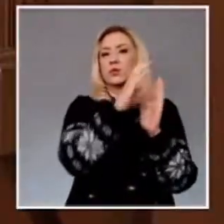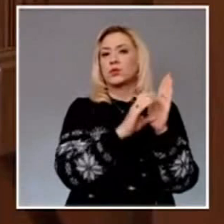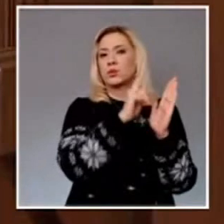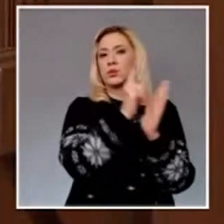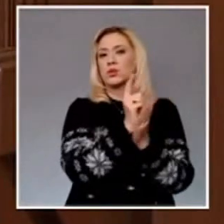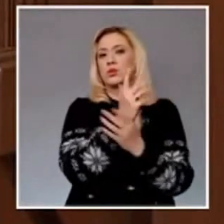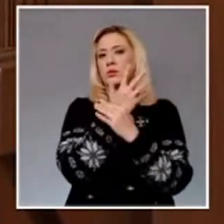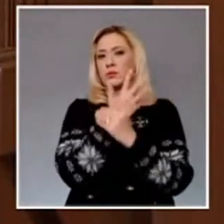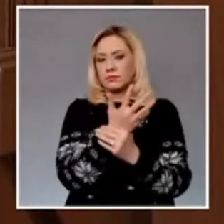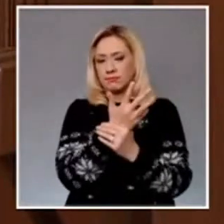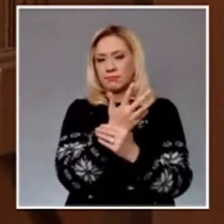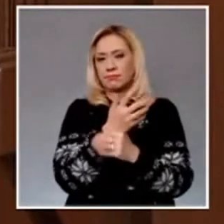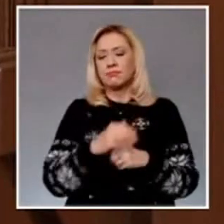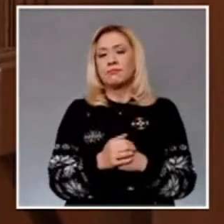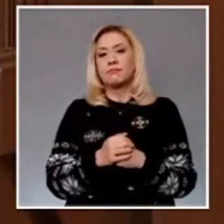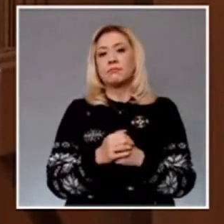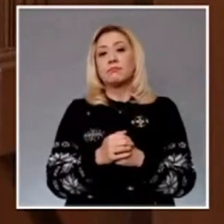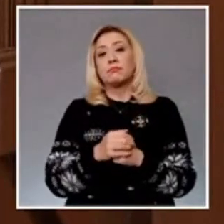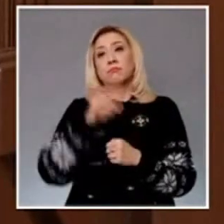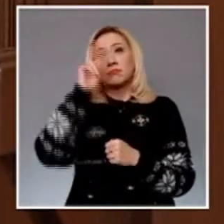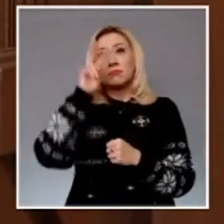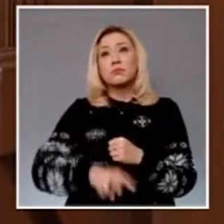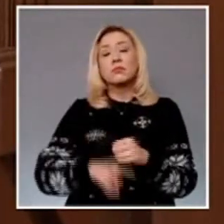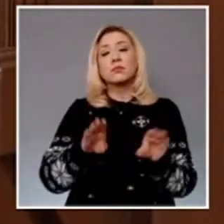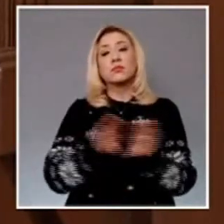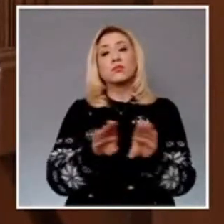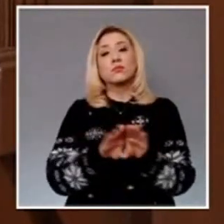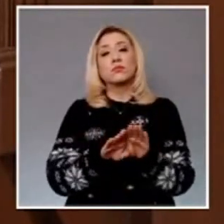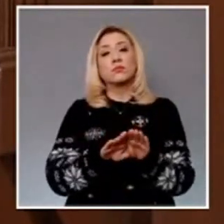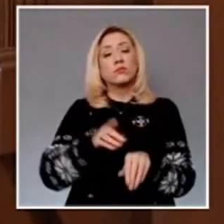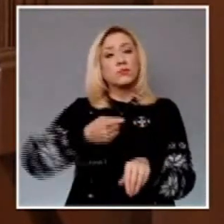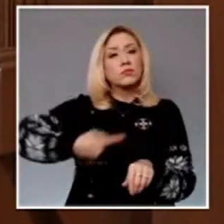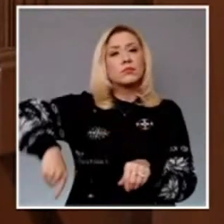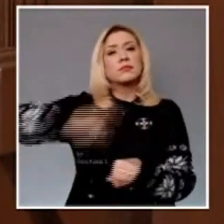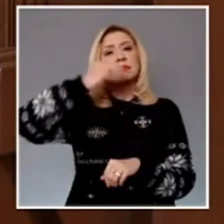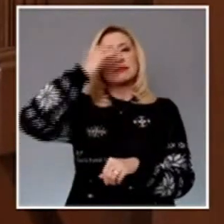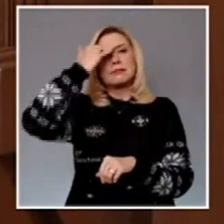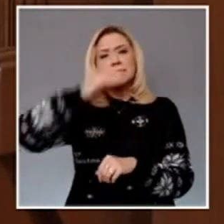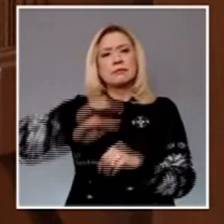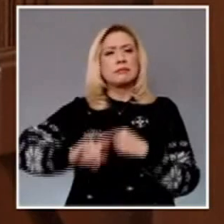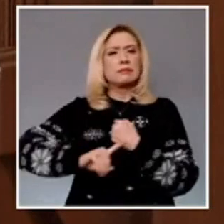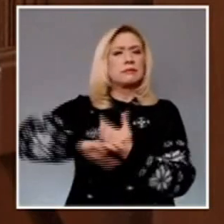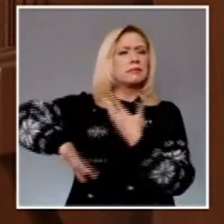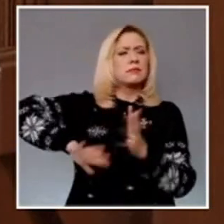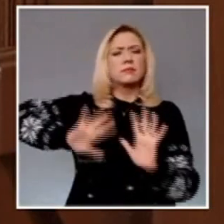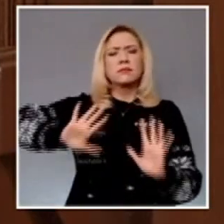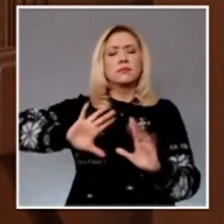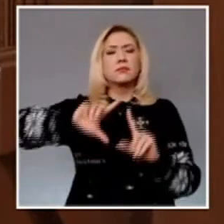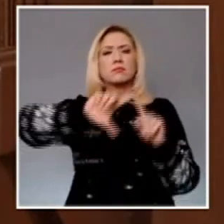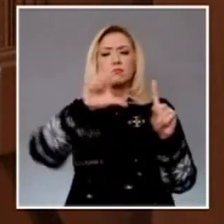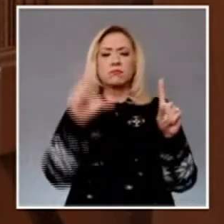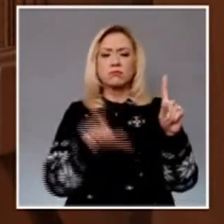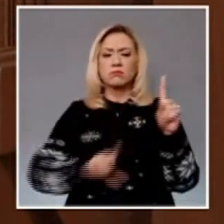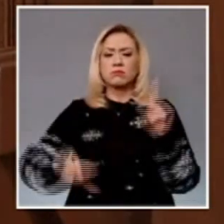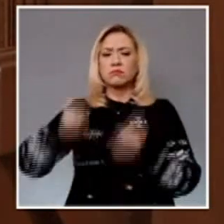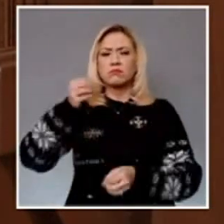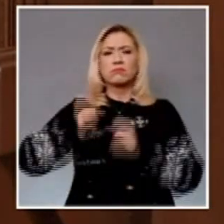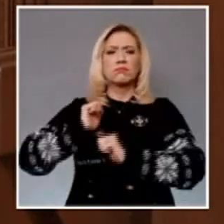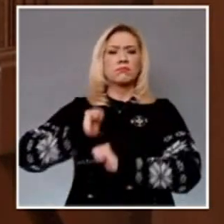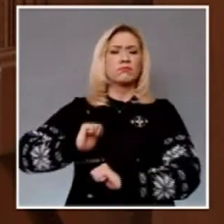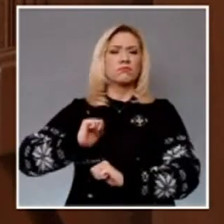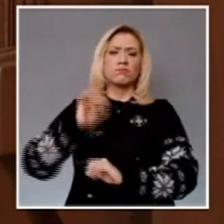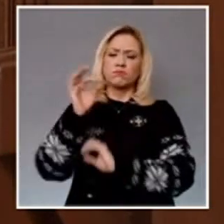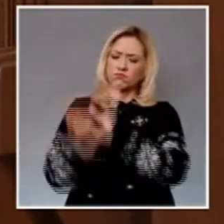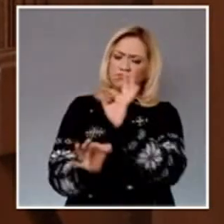Lejos de retóricas y de engaños, el Poder Judicial de la Federación cumple cotidianamente su encomienda, sin